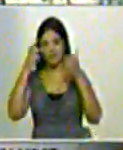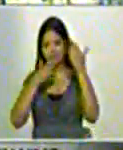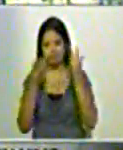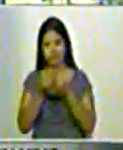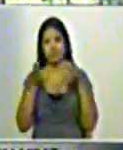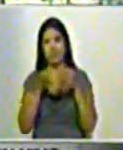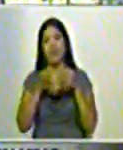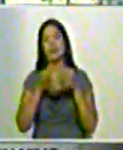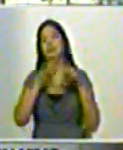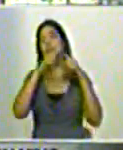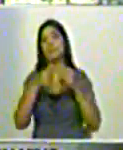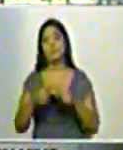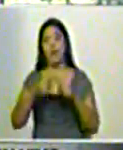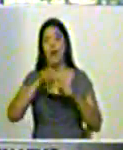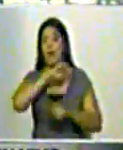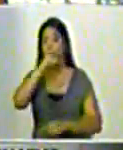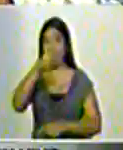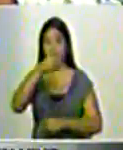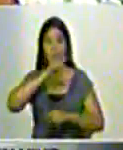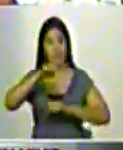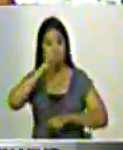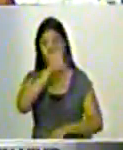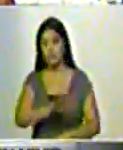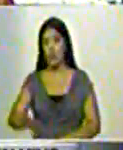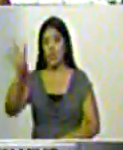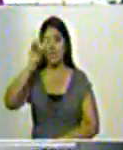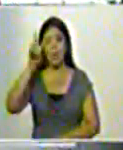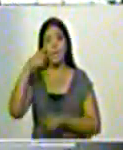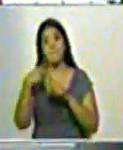136.682 jefes y jefas de UVCHE en toda Venezuela.